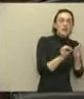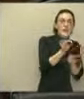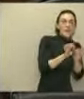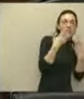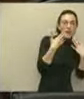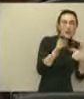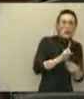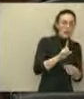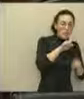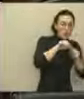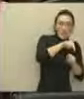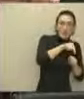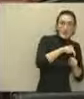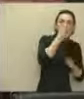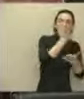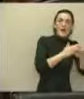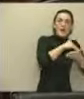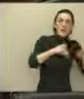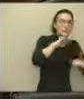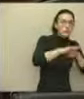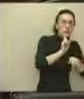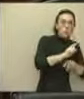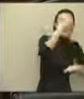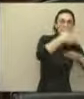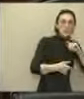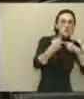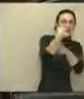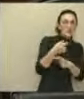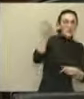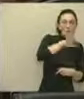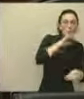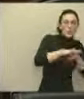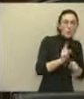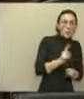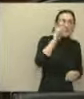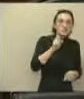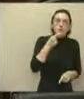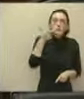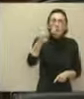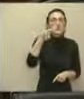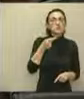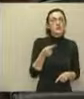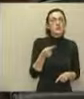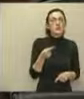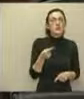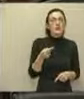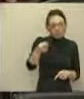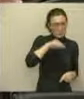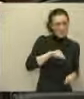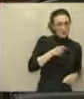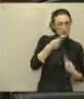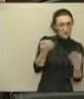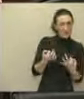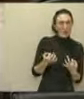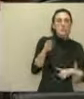será que en esas estaciones se incumplen los parámetros y los límites fijados por la Unión Europea. Yo no sé si usted ha dicho... Es consciente de lo que acaba de